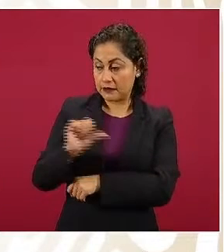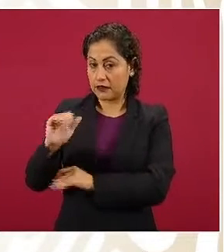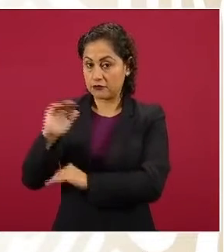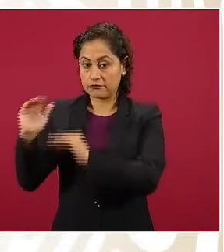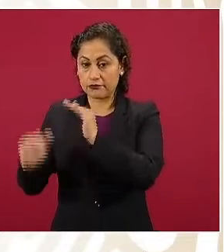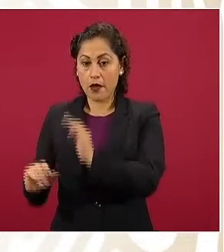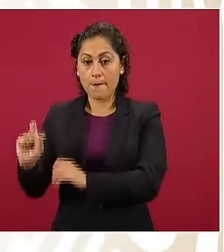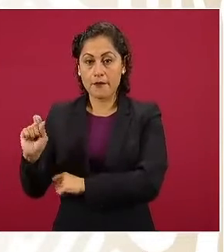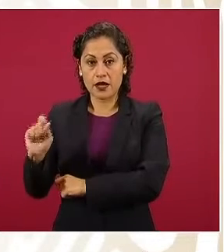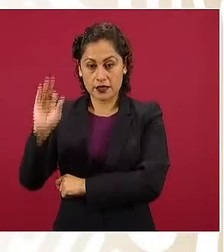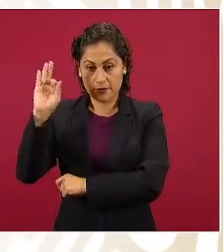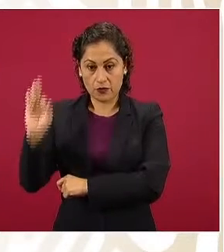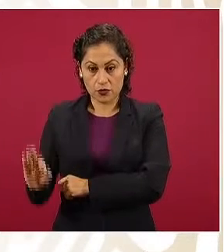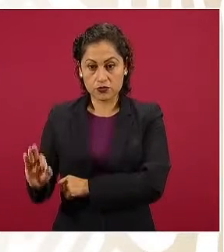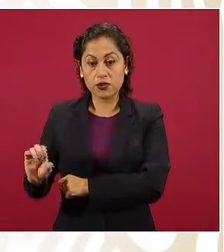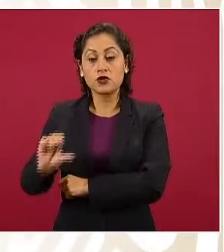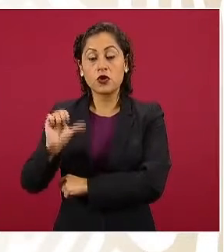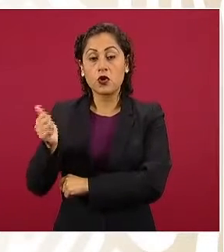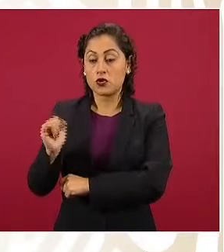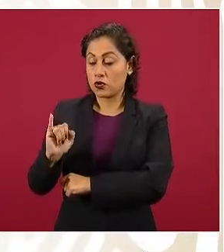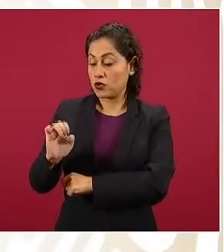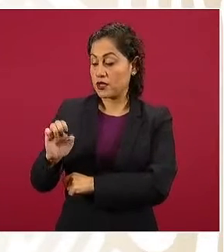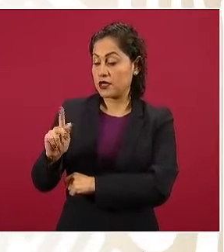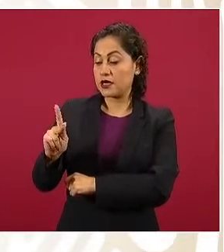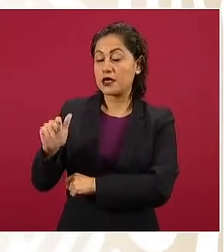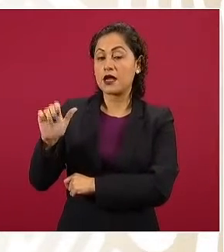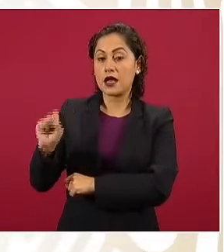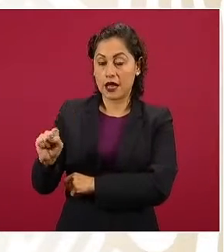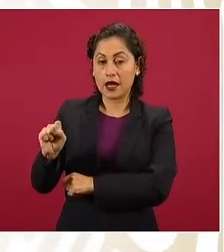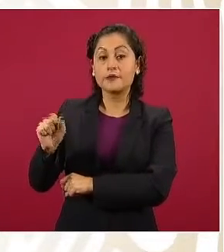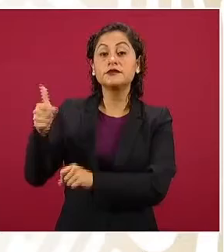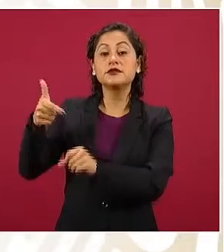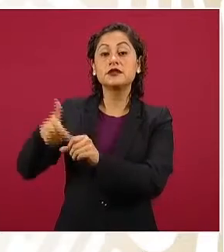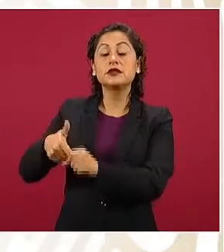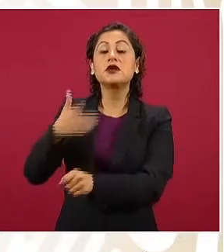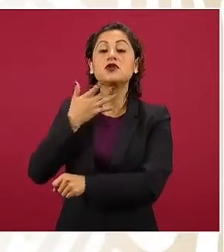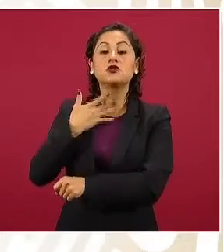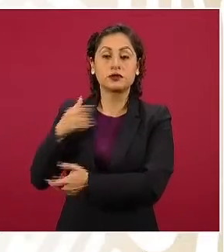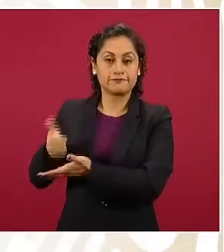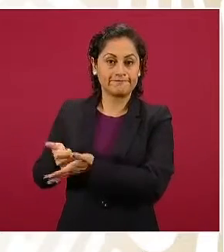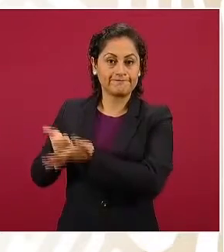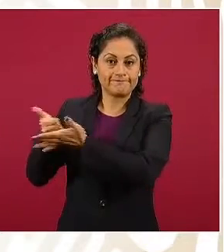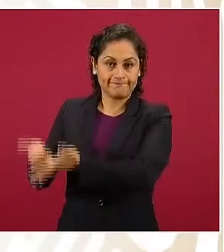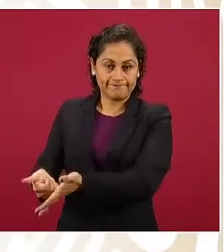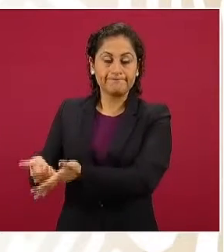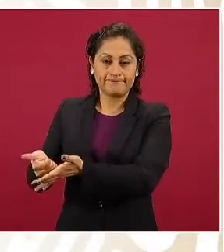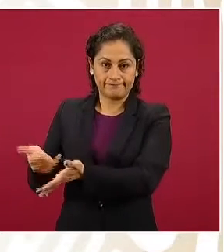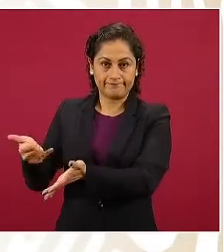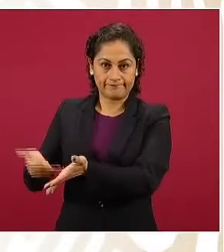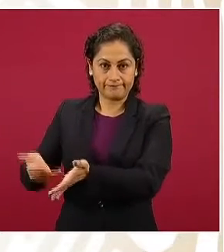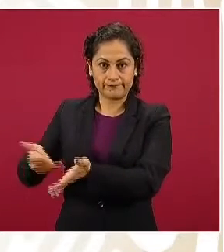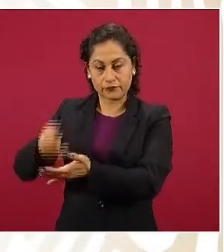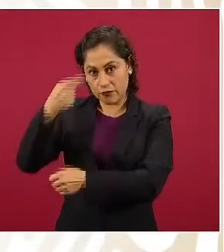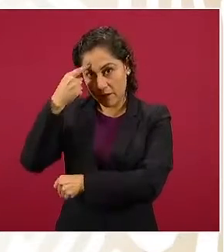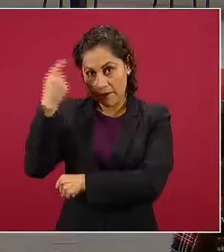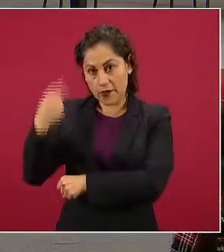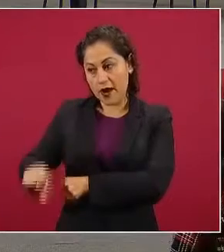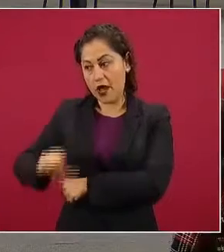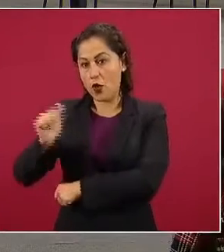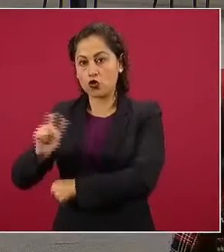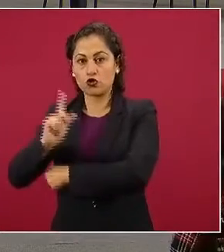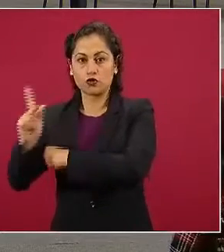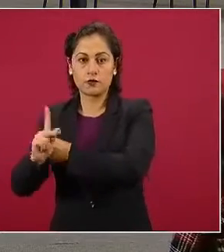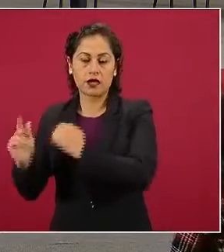al 20%, y un estímulo del IEPS a gasolinas para igualar los precios en la frontera.